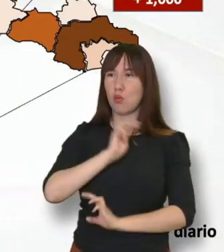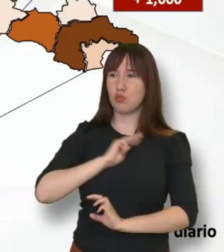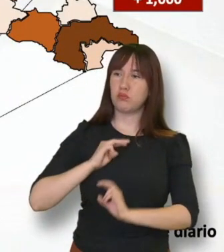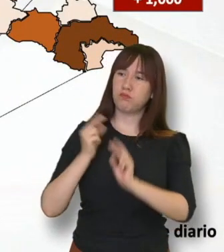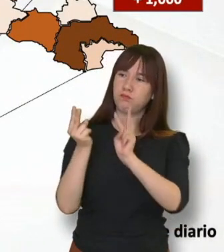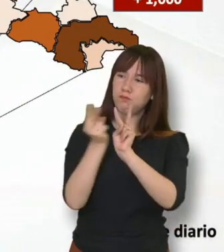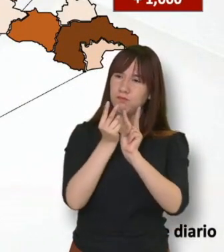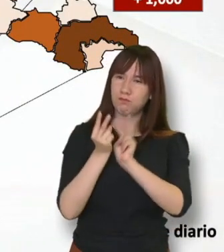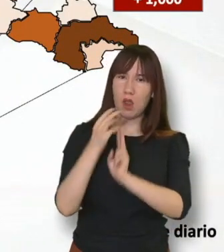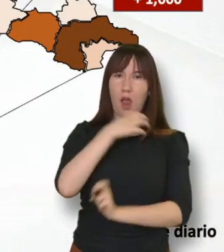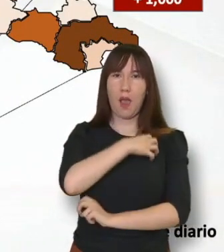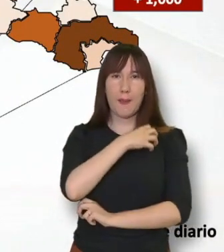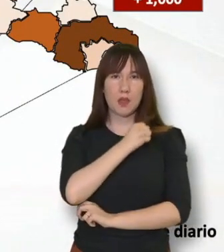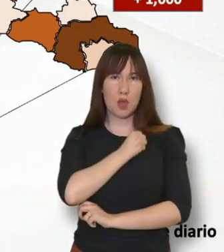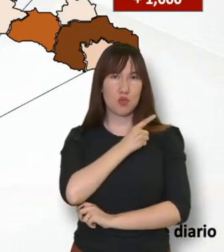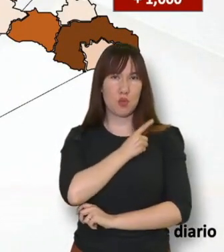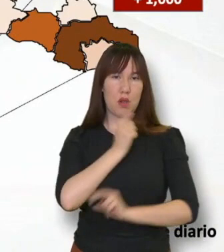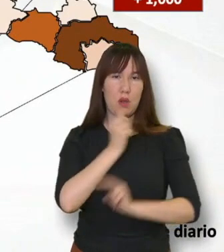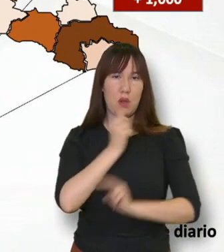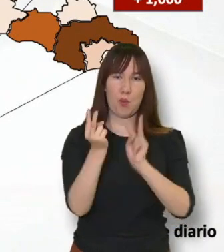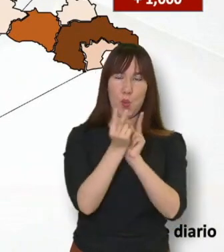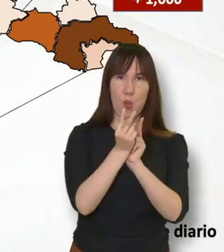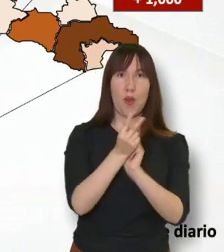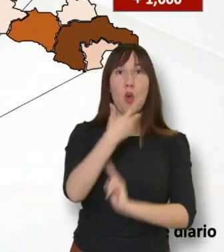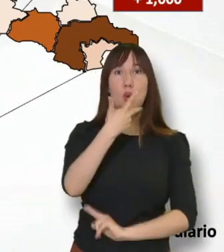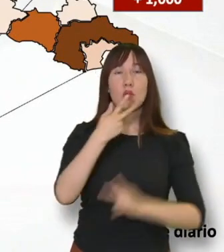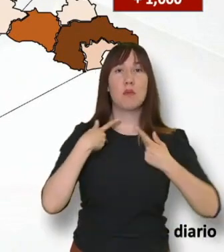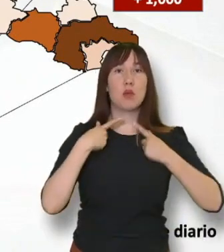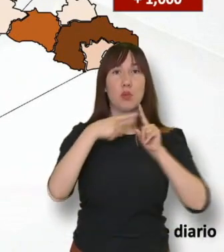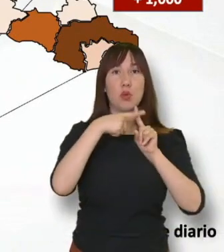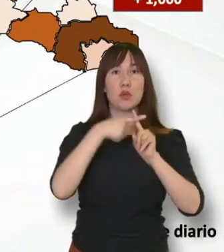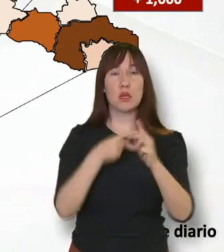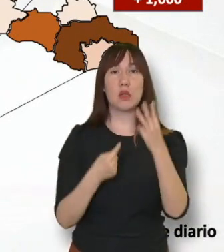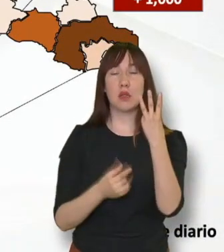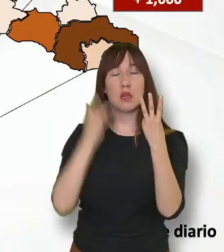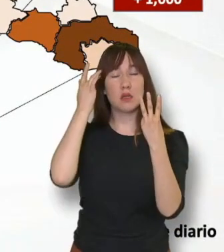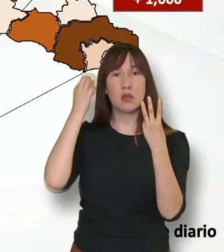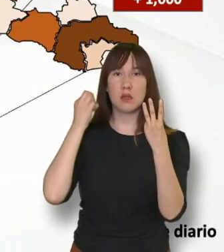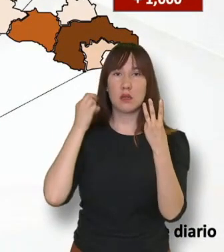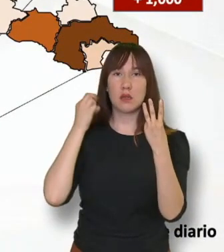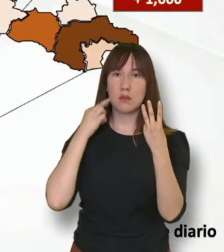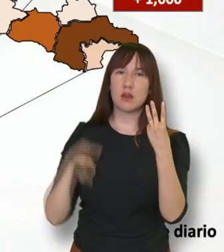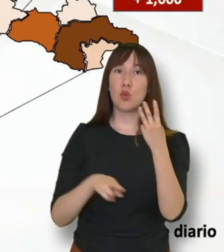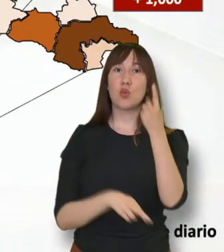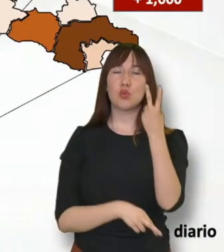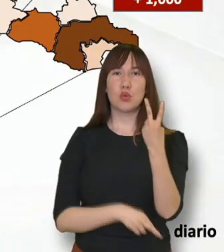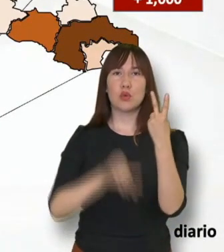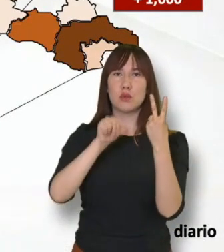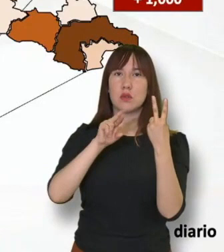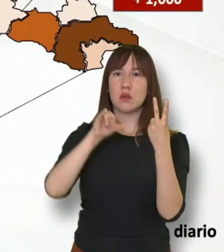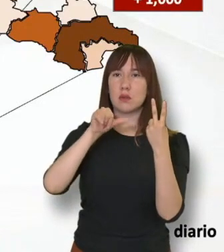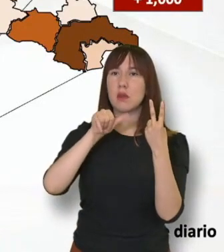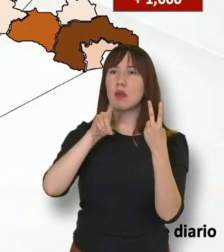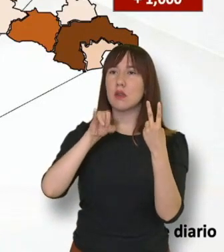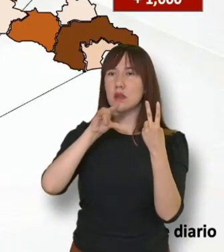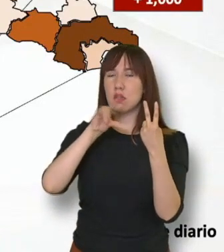san luís potosí y soledad de graciano sánchez de estos ocho casos tres corresponden la santa maría del río dos en armadillo uno en